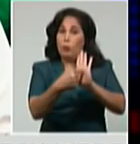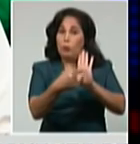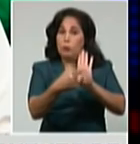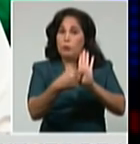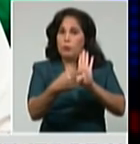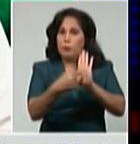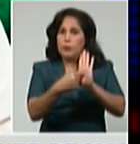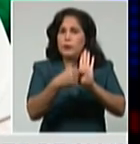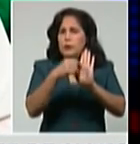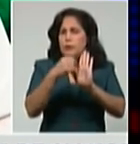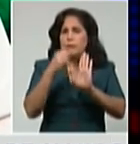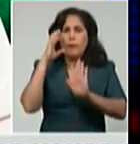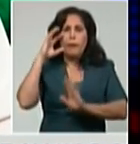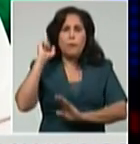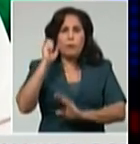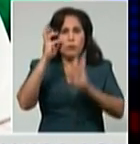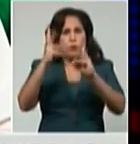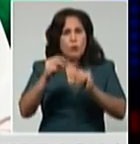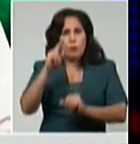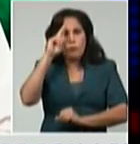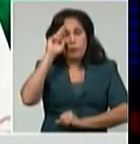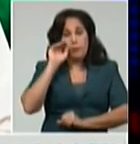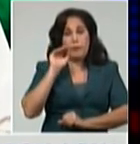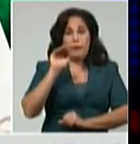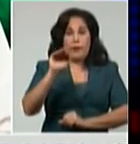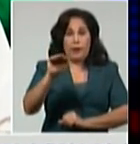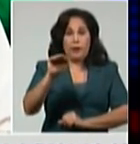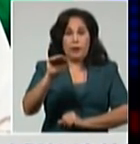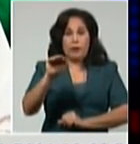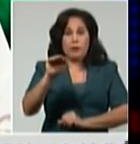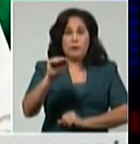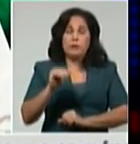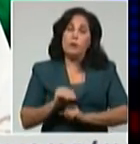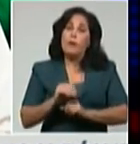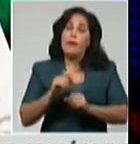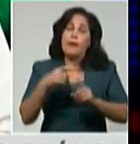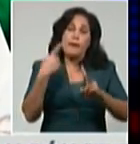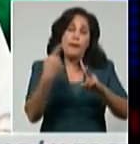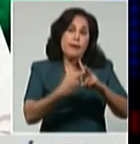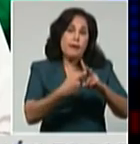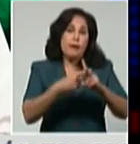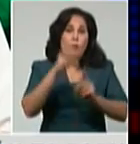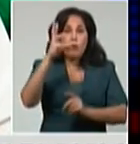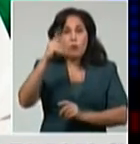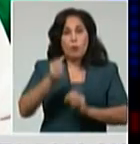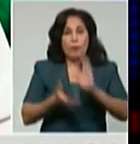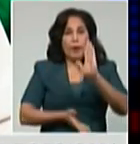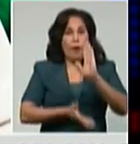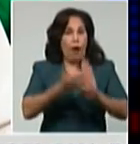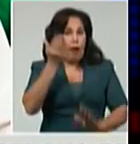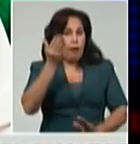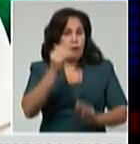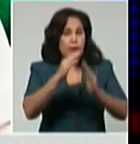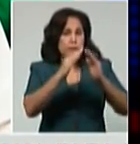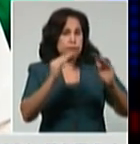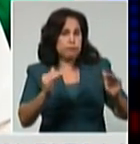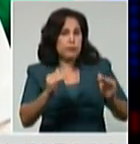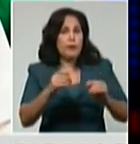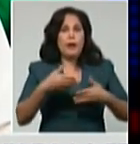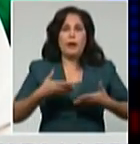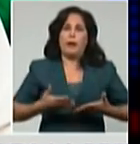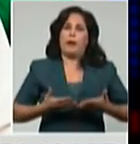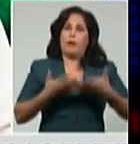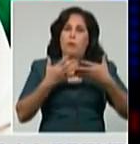mide el número de ingresos y el número de altas ya recuperados. Por lo tanto, es un